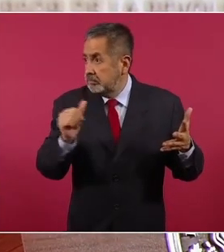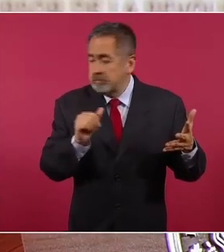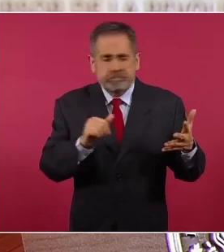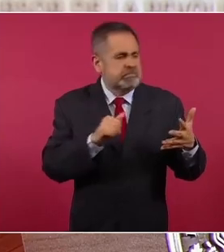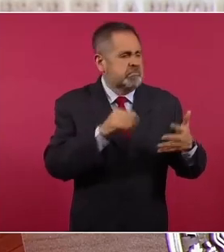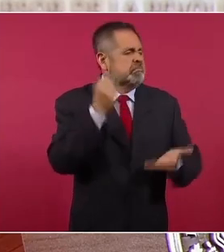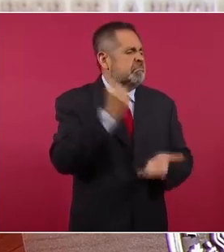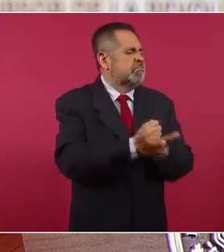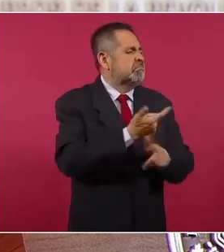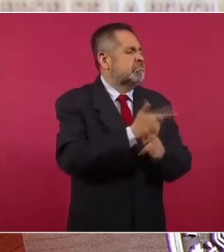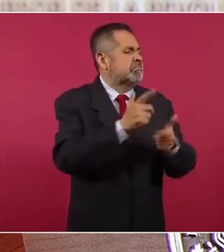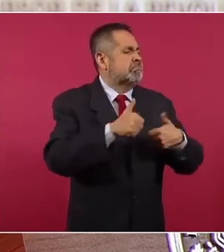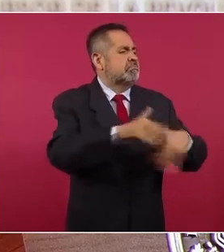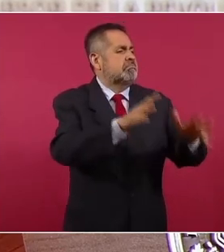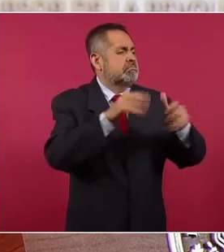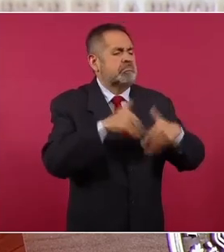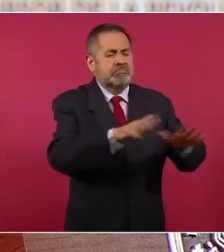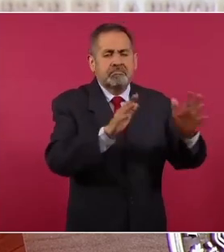que